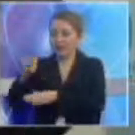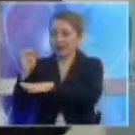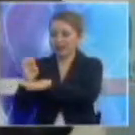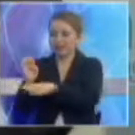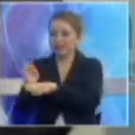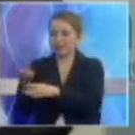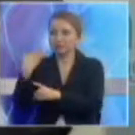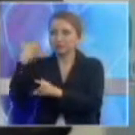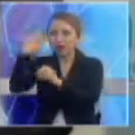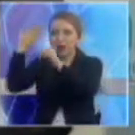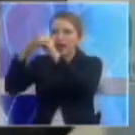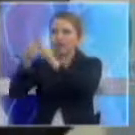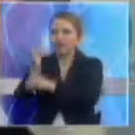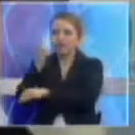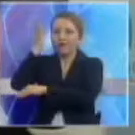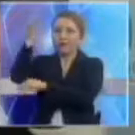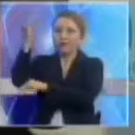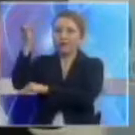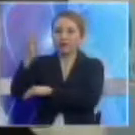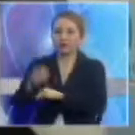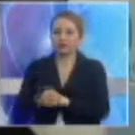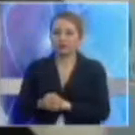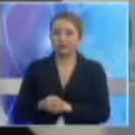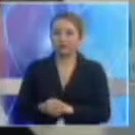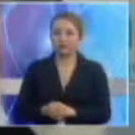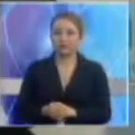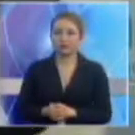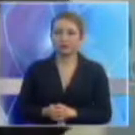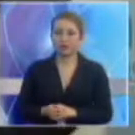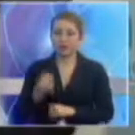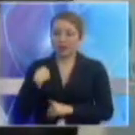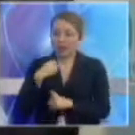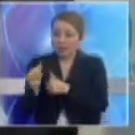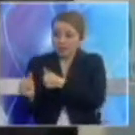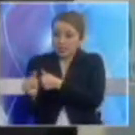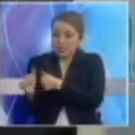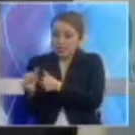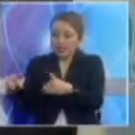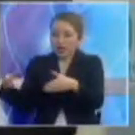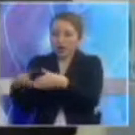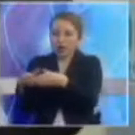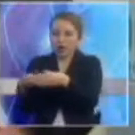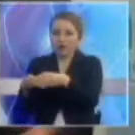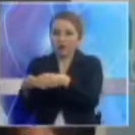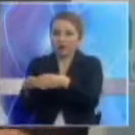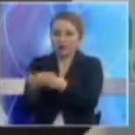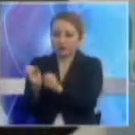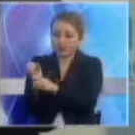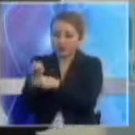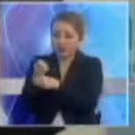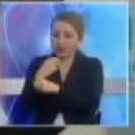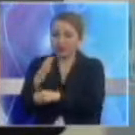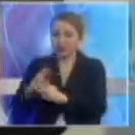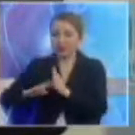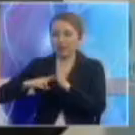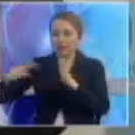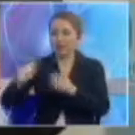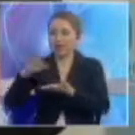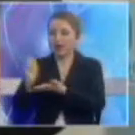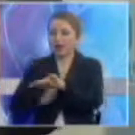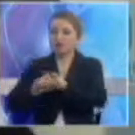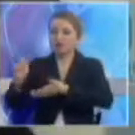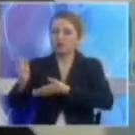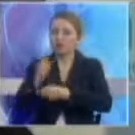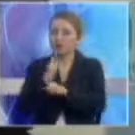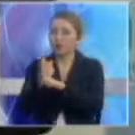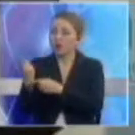con perspectivas de futuro. Y estamos ya a puertas de que la Comisión de Ciencia y Tecnología apruebe el informe para